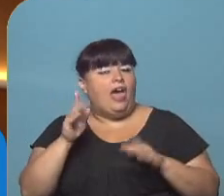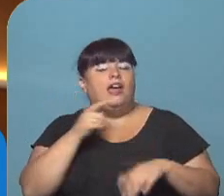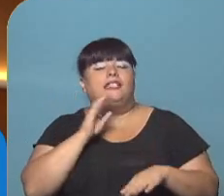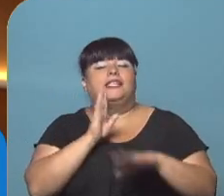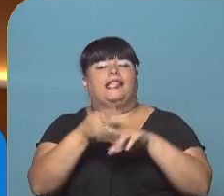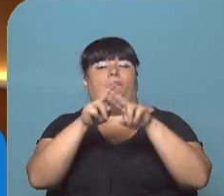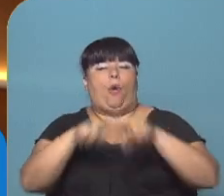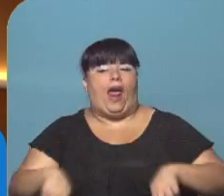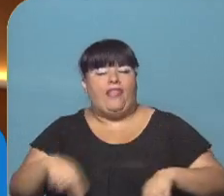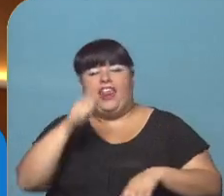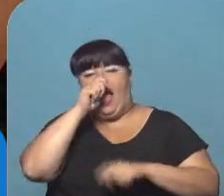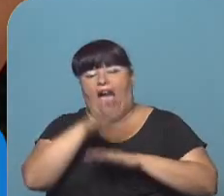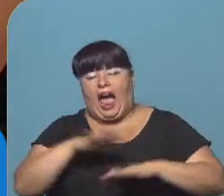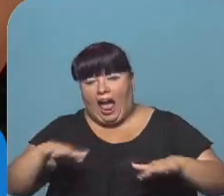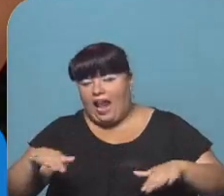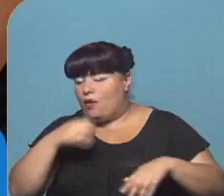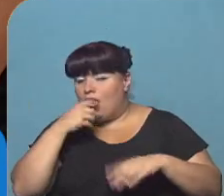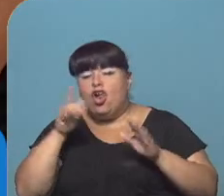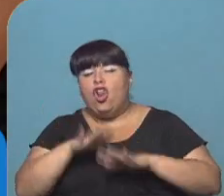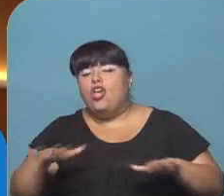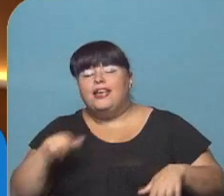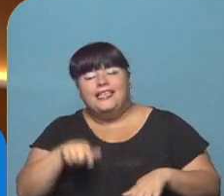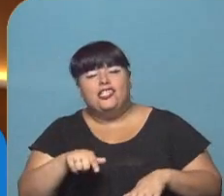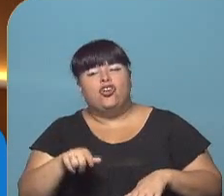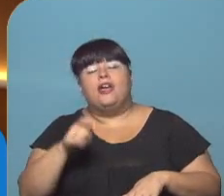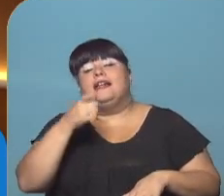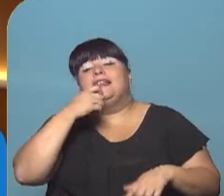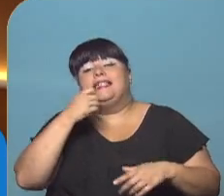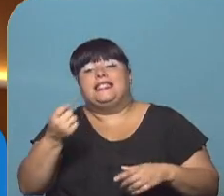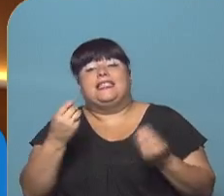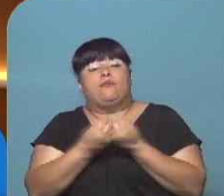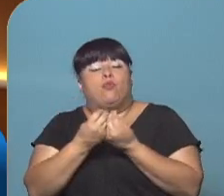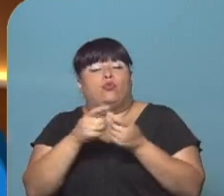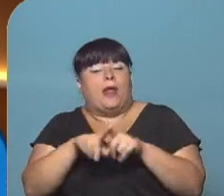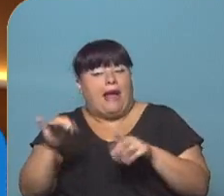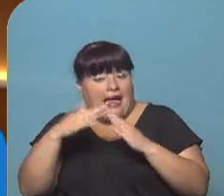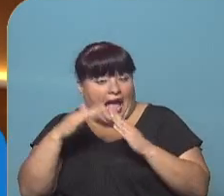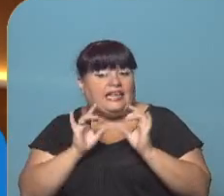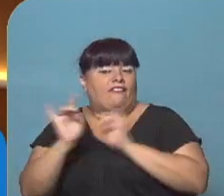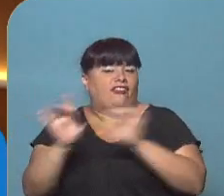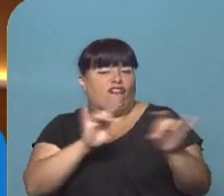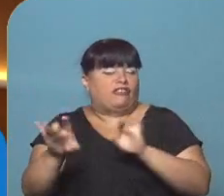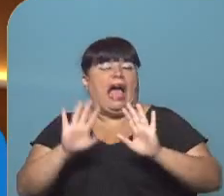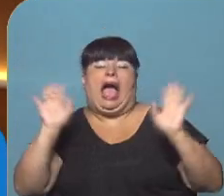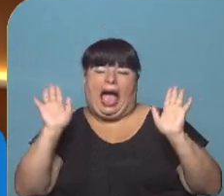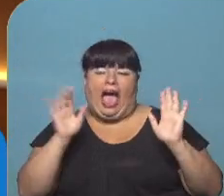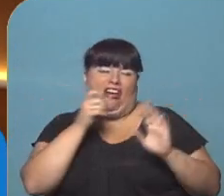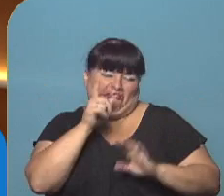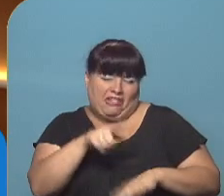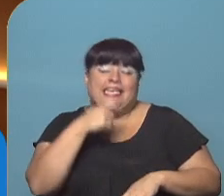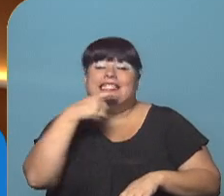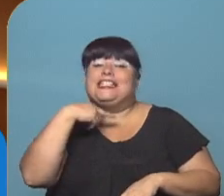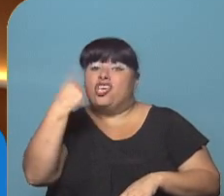la guardería o jardín de infantes o lo que sea. El niño está, salvo que tenga muchos hermanos en la casa y que le pasen las infecciones, si es